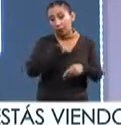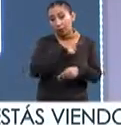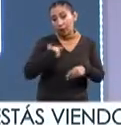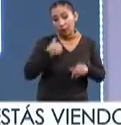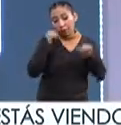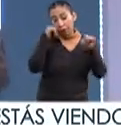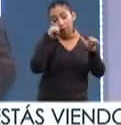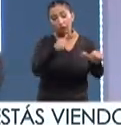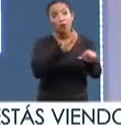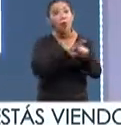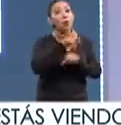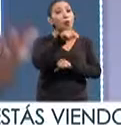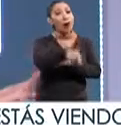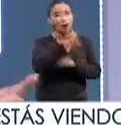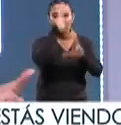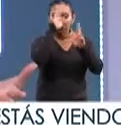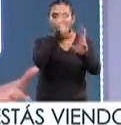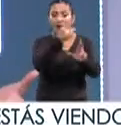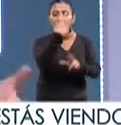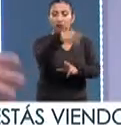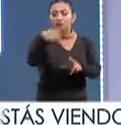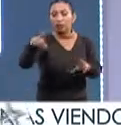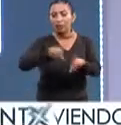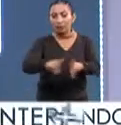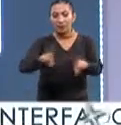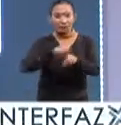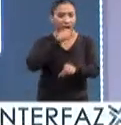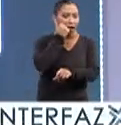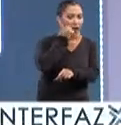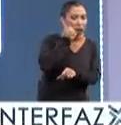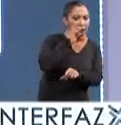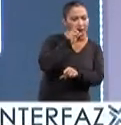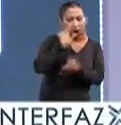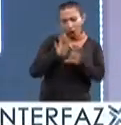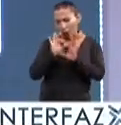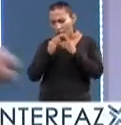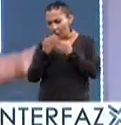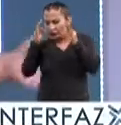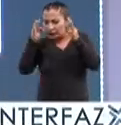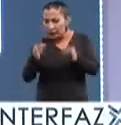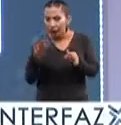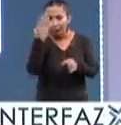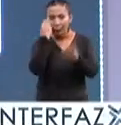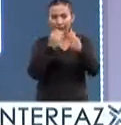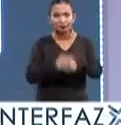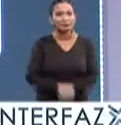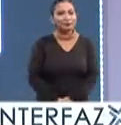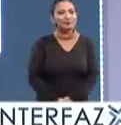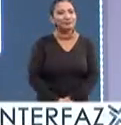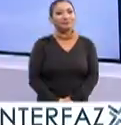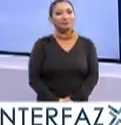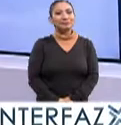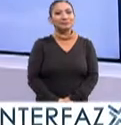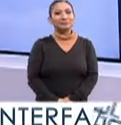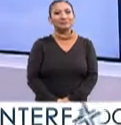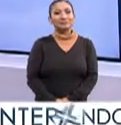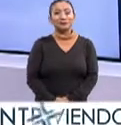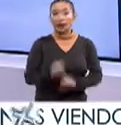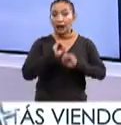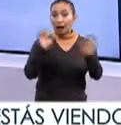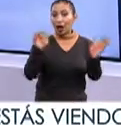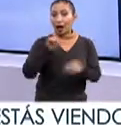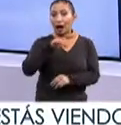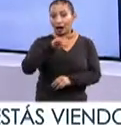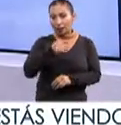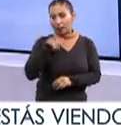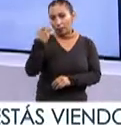tomar en cuenta es que hay que respetar las diferencias y encontrar la mejor forma de aprender. Así es, Ana